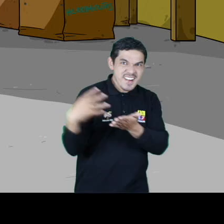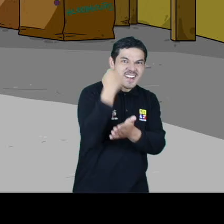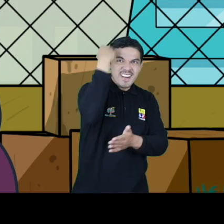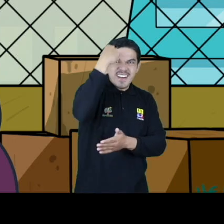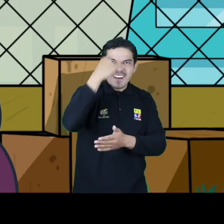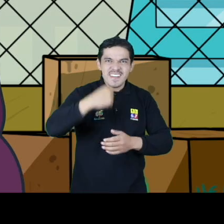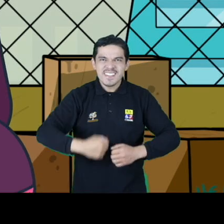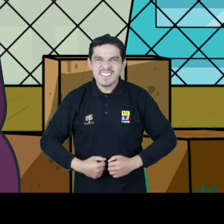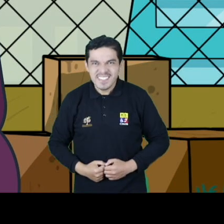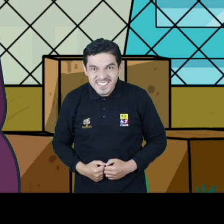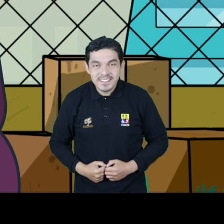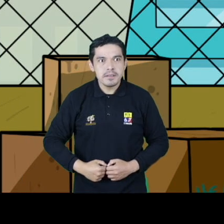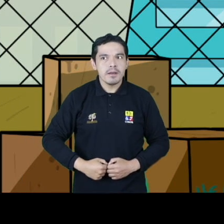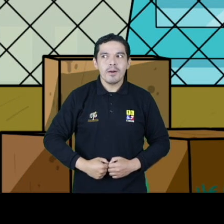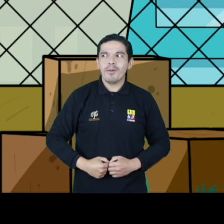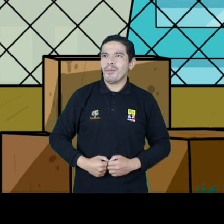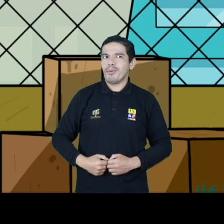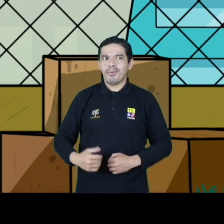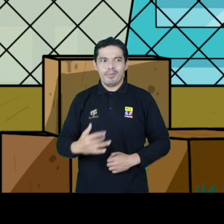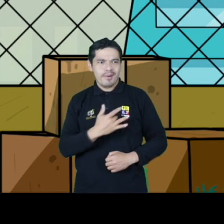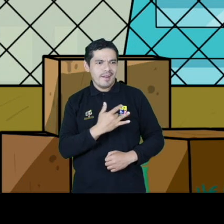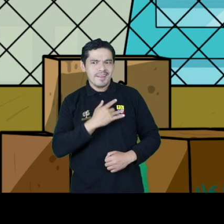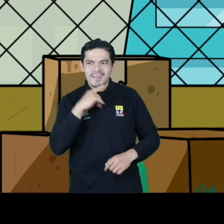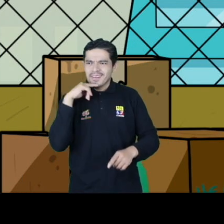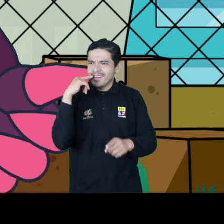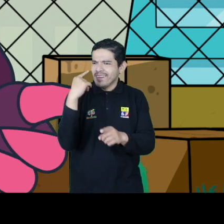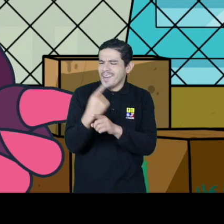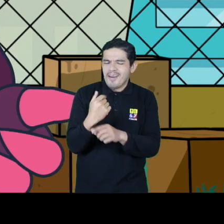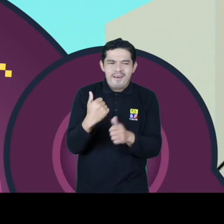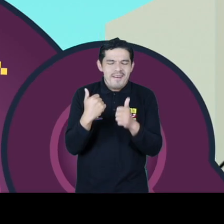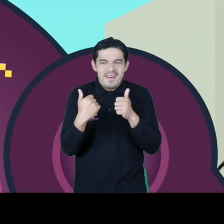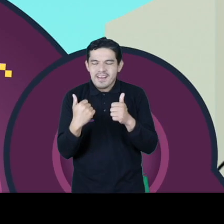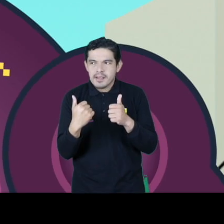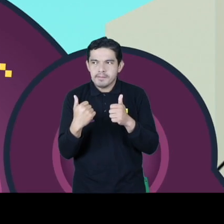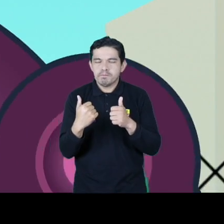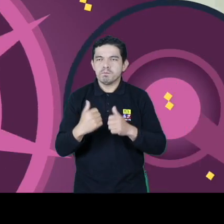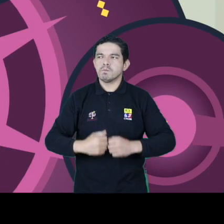¡Victoria! ¿Es verdad? Esto de jugar se siente muy bien.